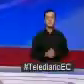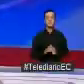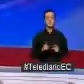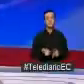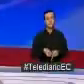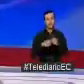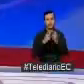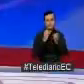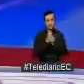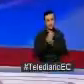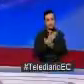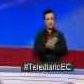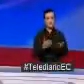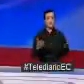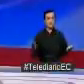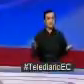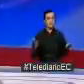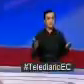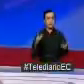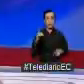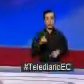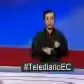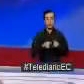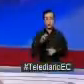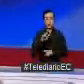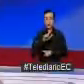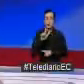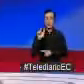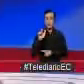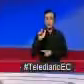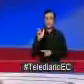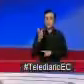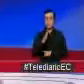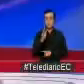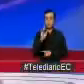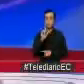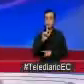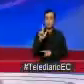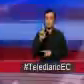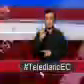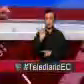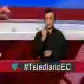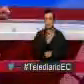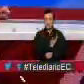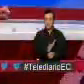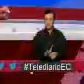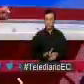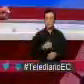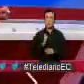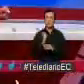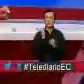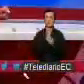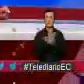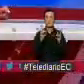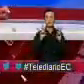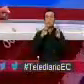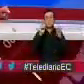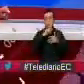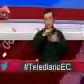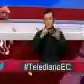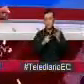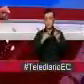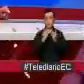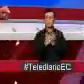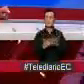Comenzamos el desarrollo de la información. Nuestro compañero Alex Llano se encuentra ahora mismo en la Vicepresidencia de la República para ampliarnos más